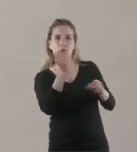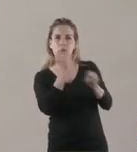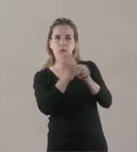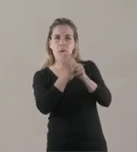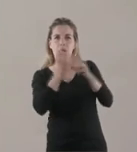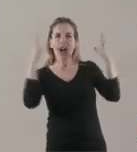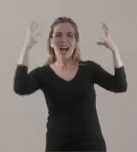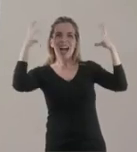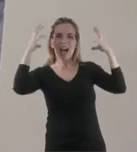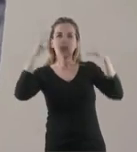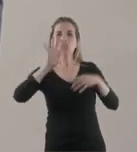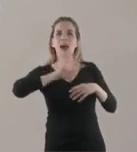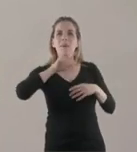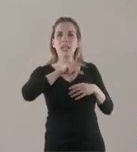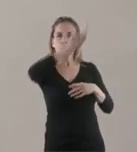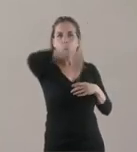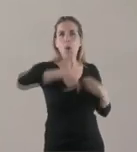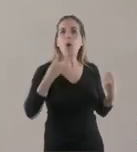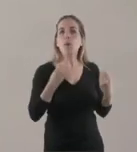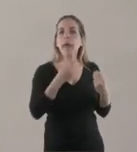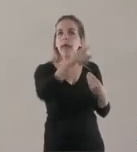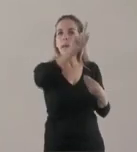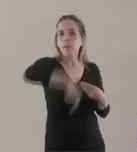que son productos de un presupuesto